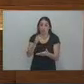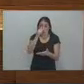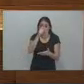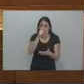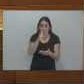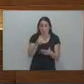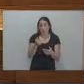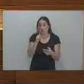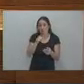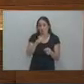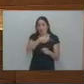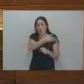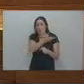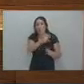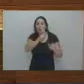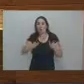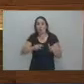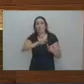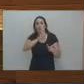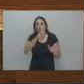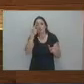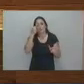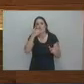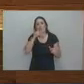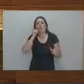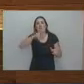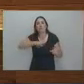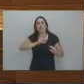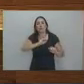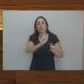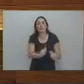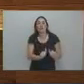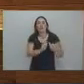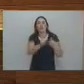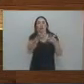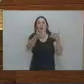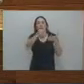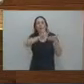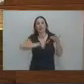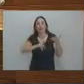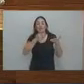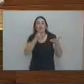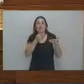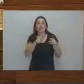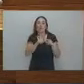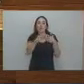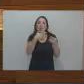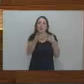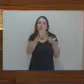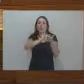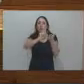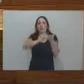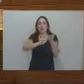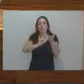por palmeros que sabían bien de su fortuna, comienza a recitar, explicándoles que habían sido unos versos que él había